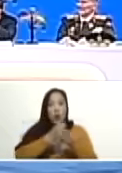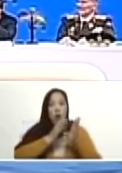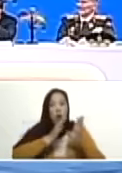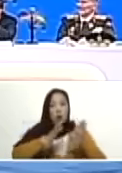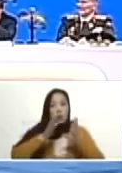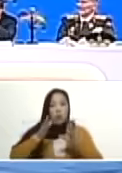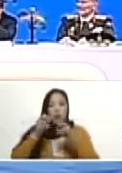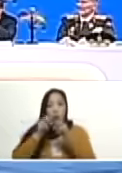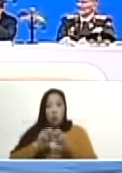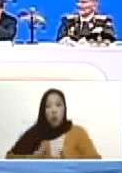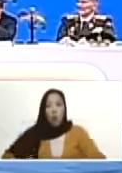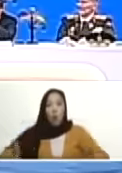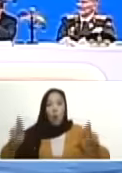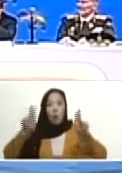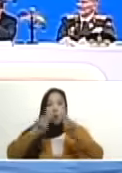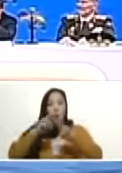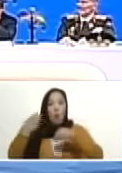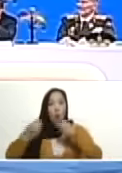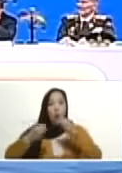Naciones Unidas,